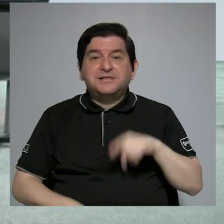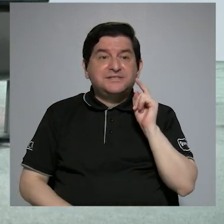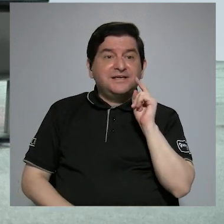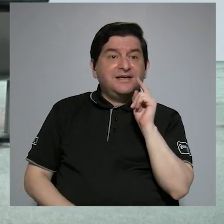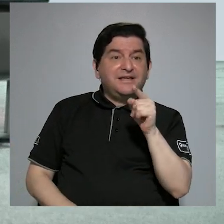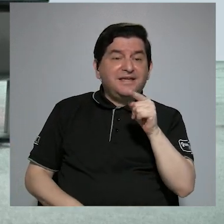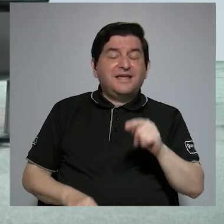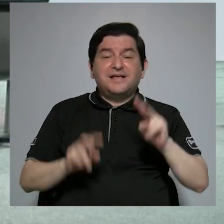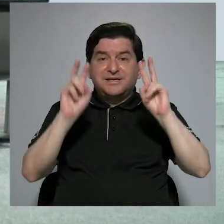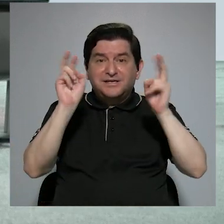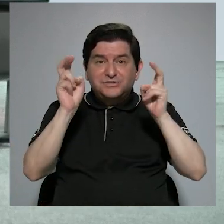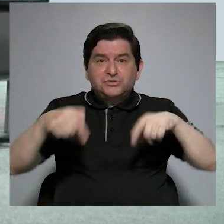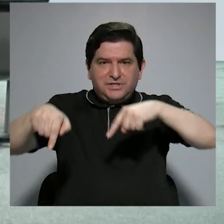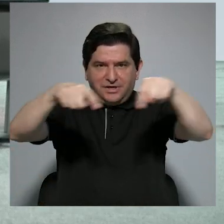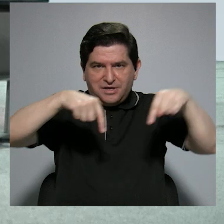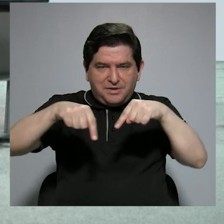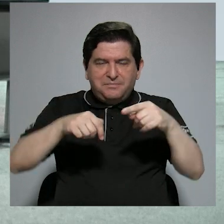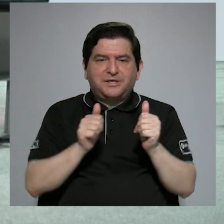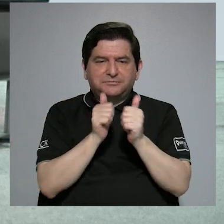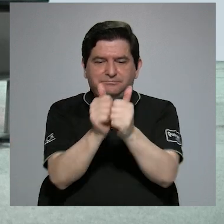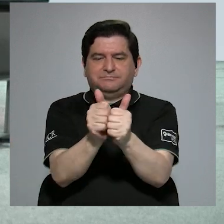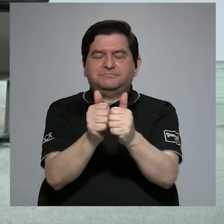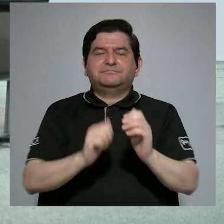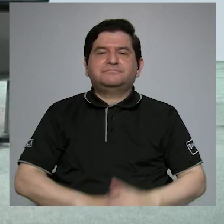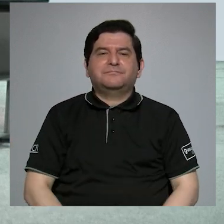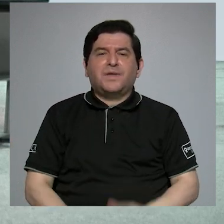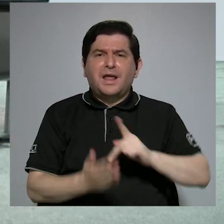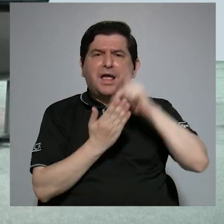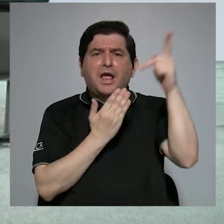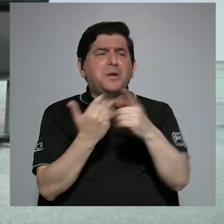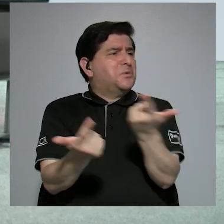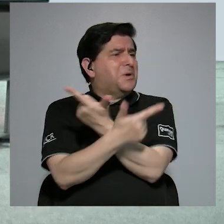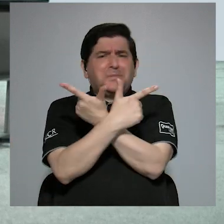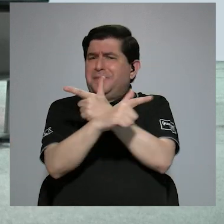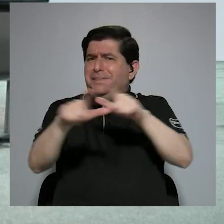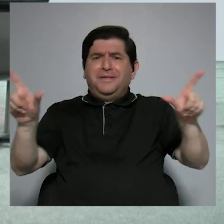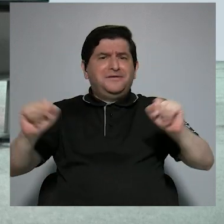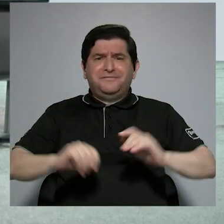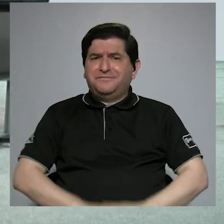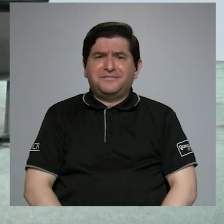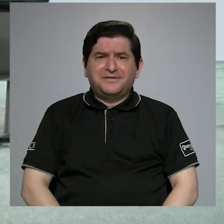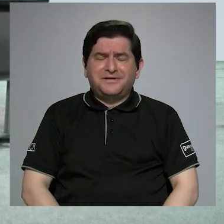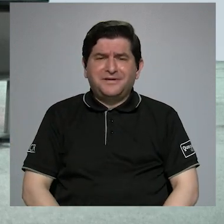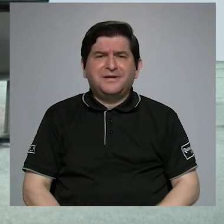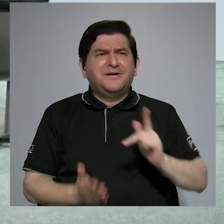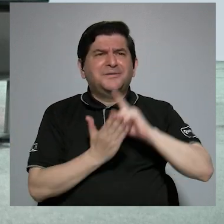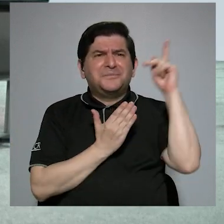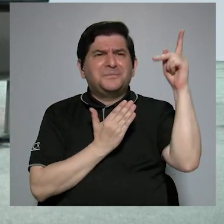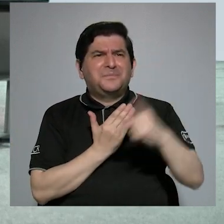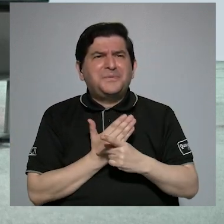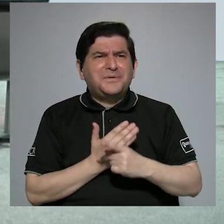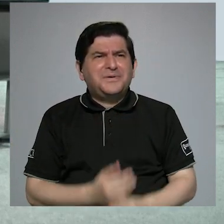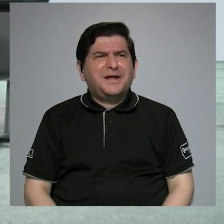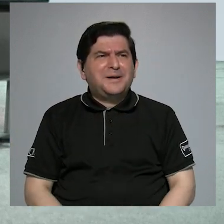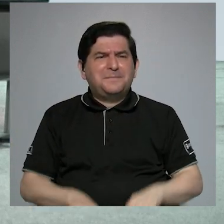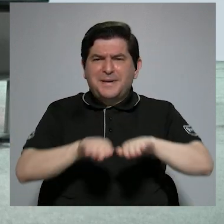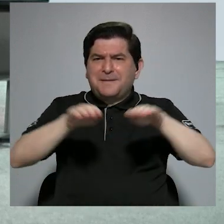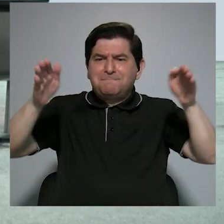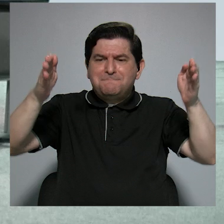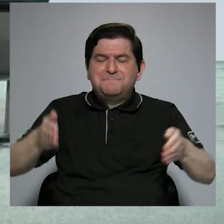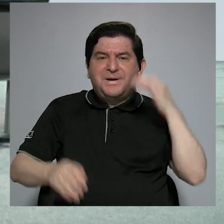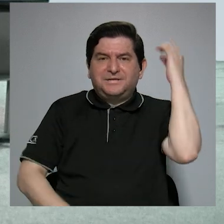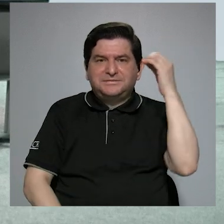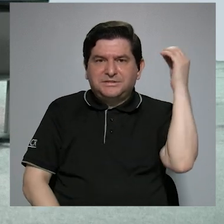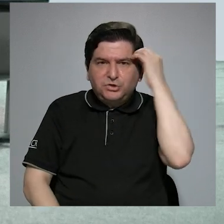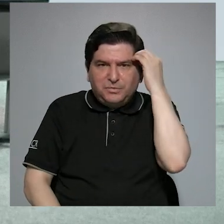grabamos esos temas ese día con ellos. Y el programa es libre, ¿verdad? Ellos, es un programa como una mesa de